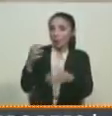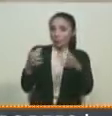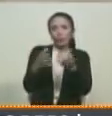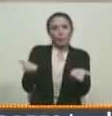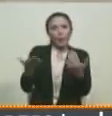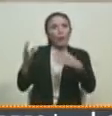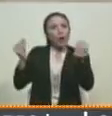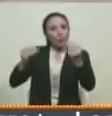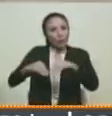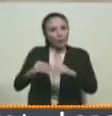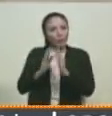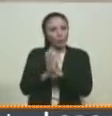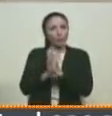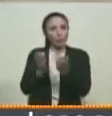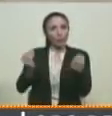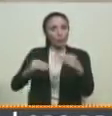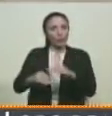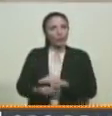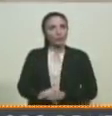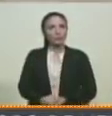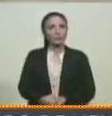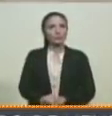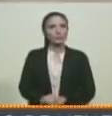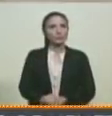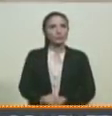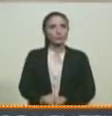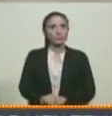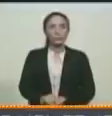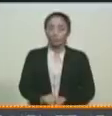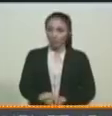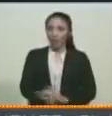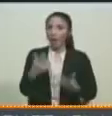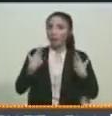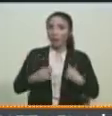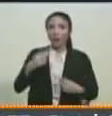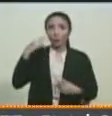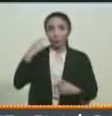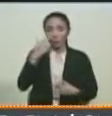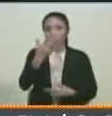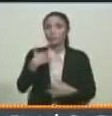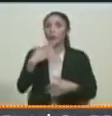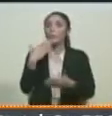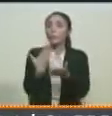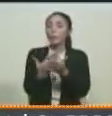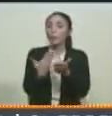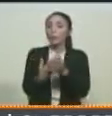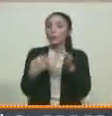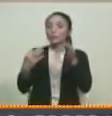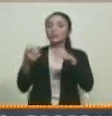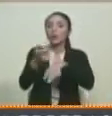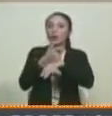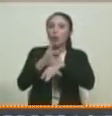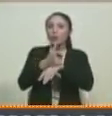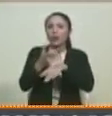acuerdo. Aristóbulo, proponle a Ramón Guillermo Aveledo, de mi parte,